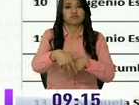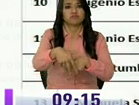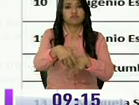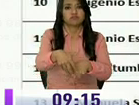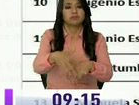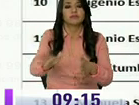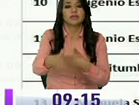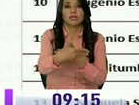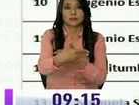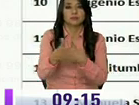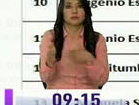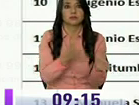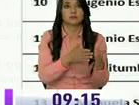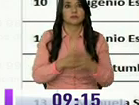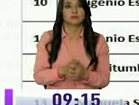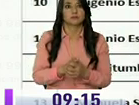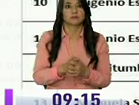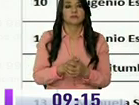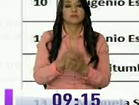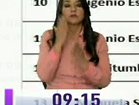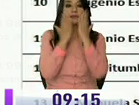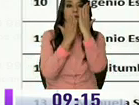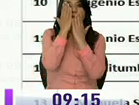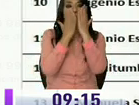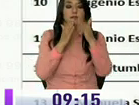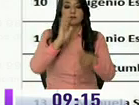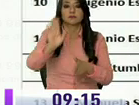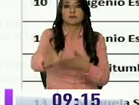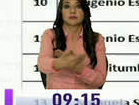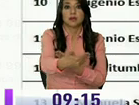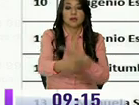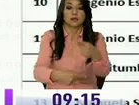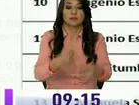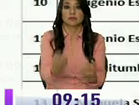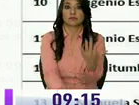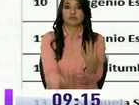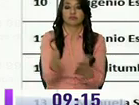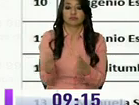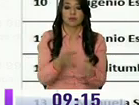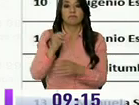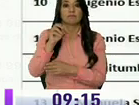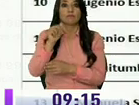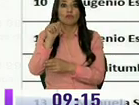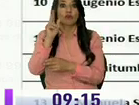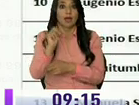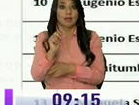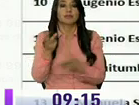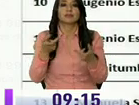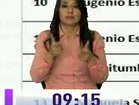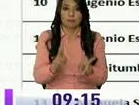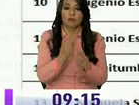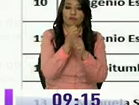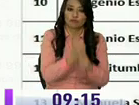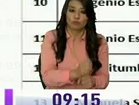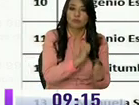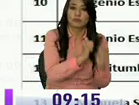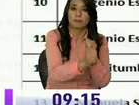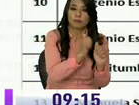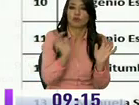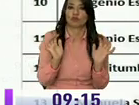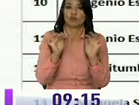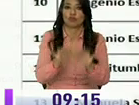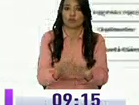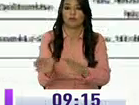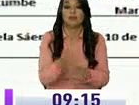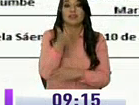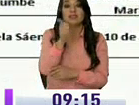realizan cierre de vías. Avenida Guayasamín, cierre de vías por quema de llantas. Morán Valverde y Mariscal Sucre, sector de Fundeporte, concentración de personas. 10